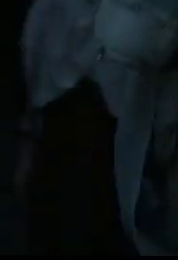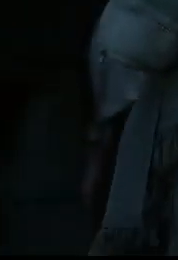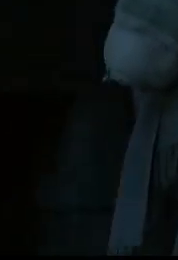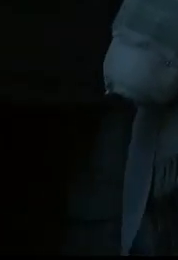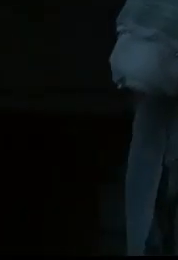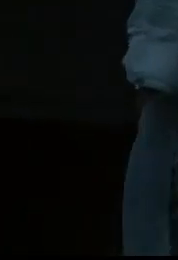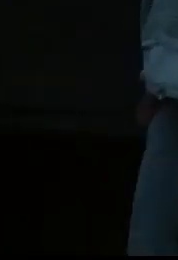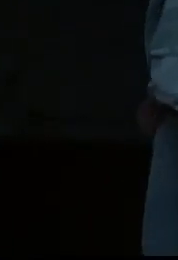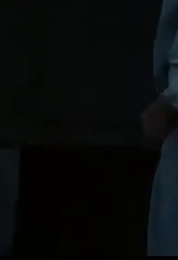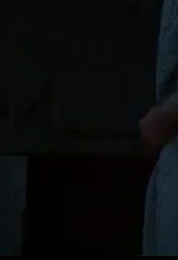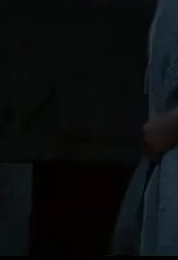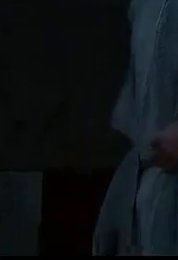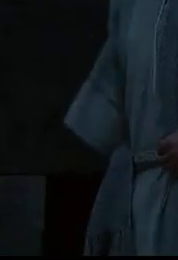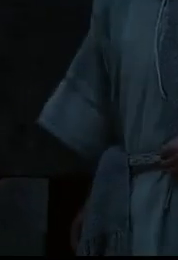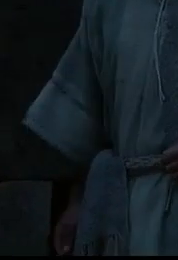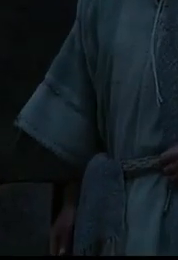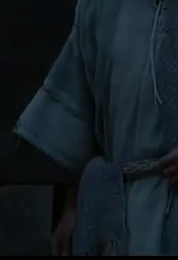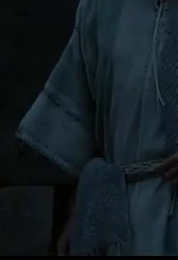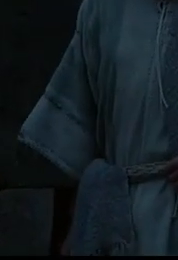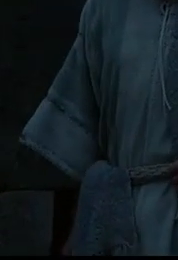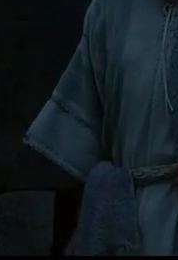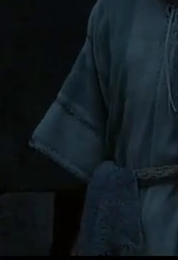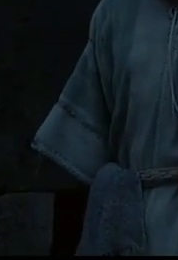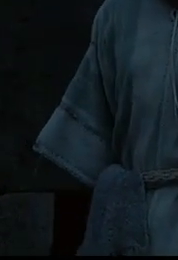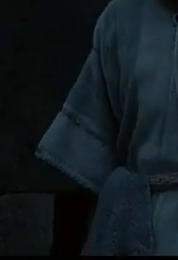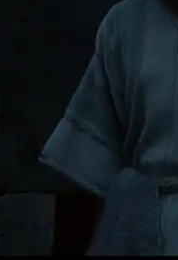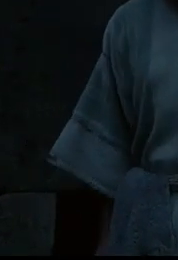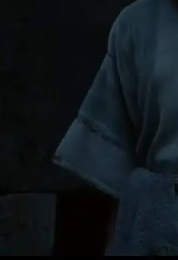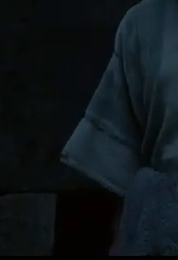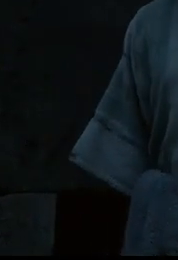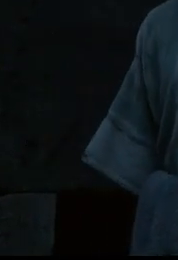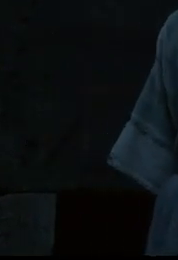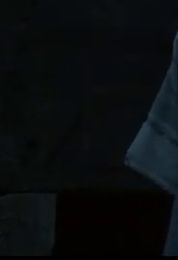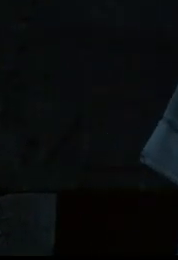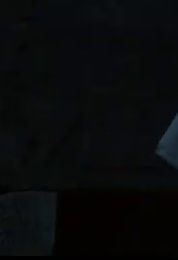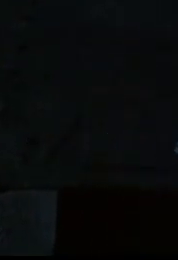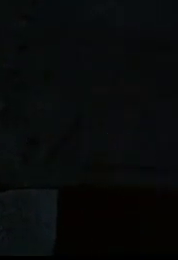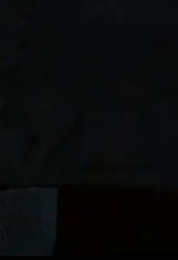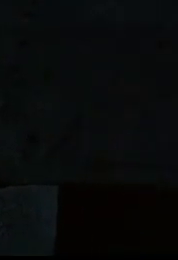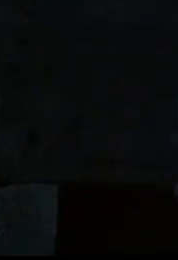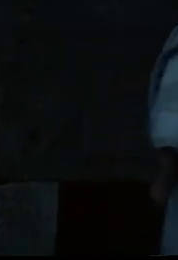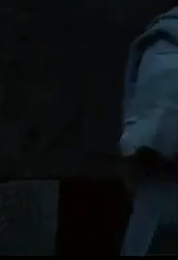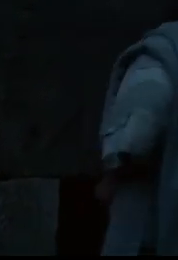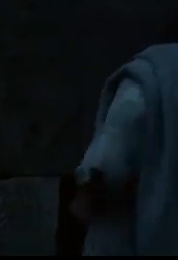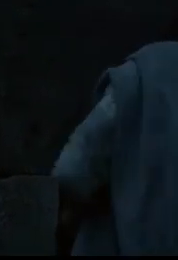Antes de que el gallo cante, me habrás negado tres veces.